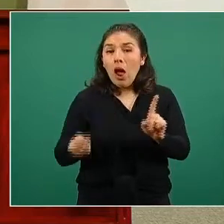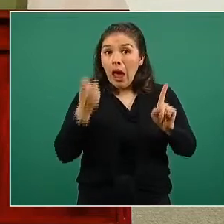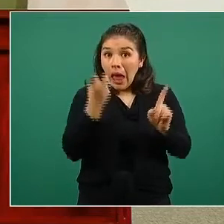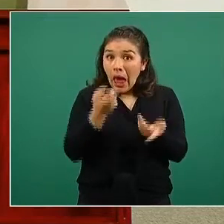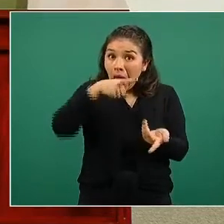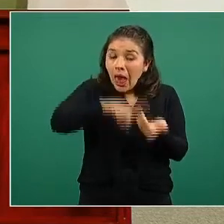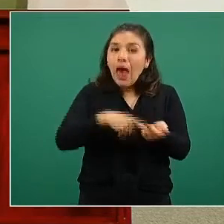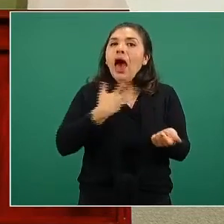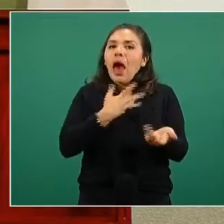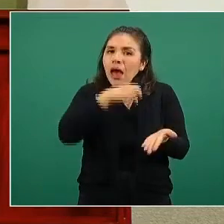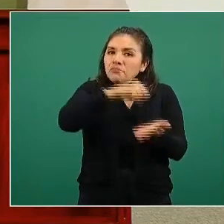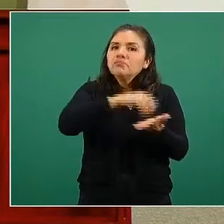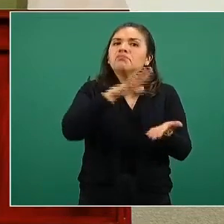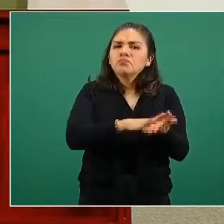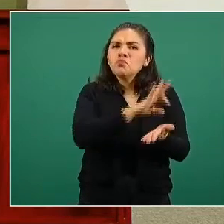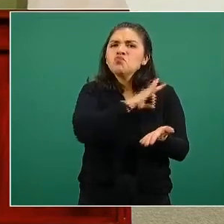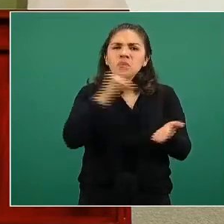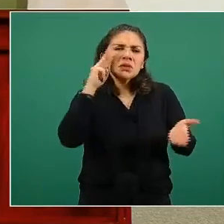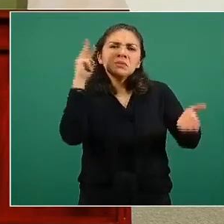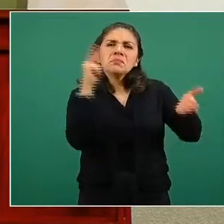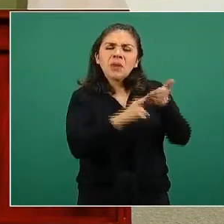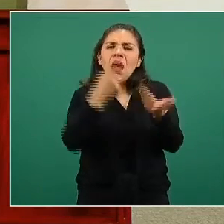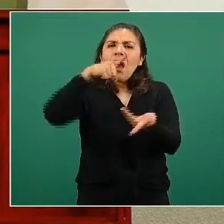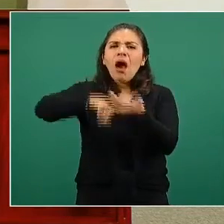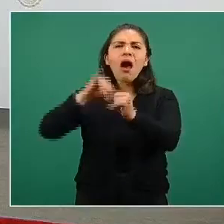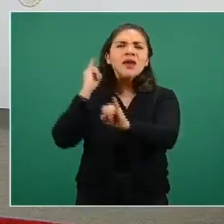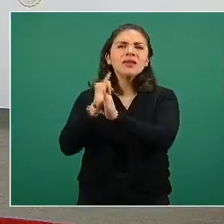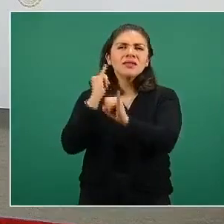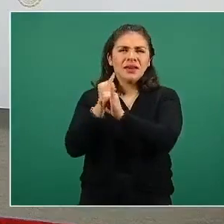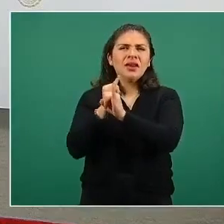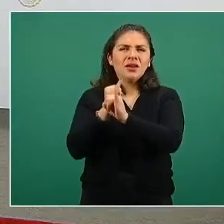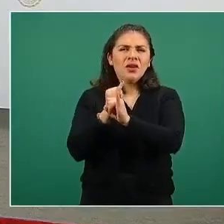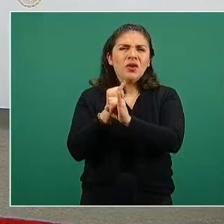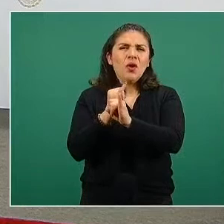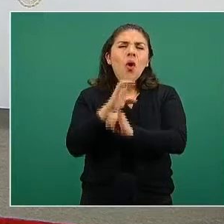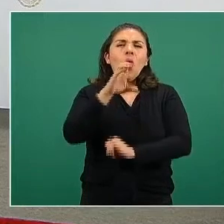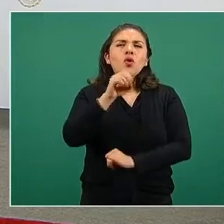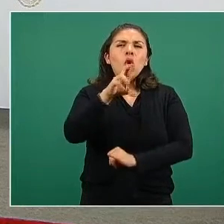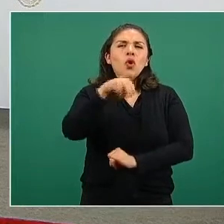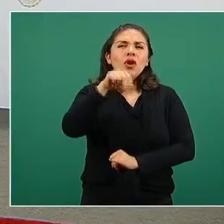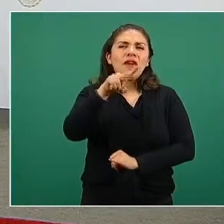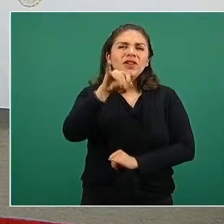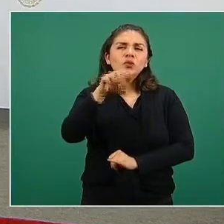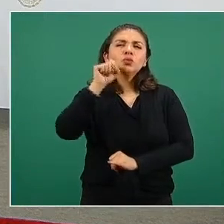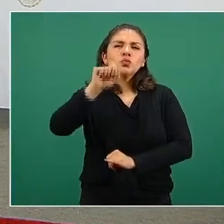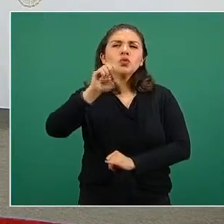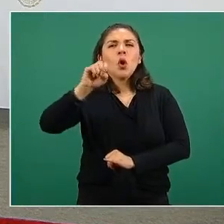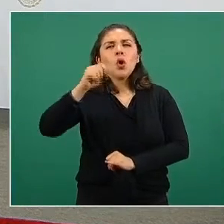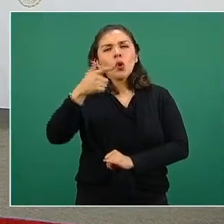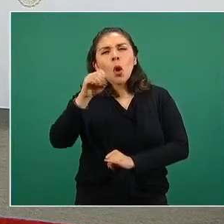vez se encuentran disponibles a su consulta en la página oficial de